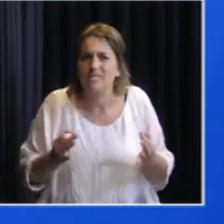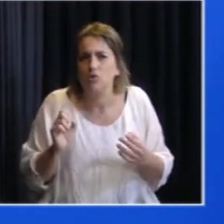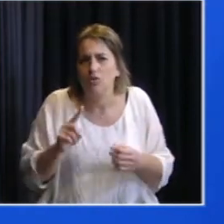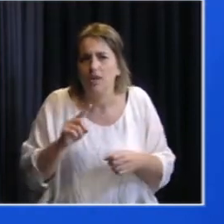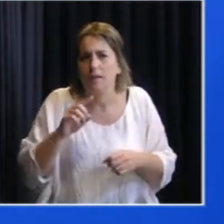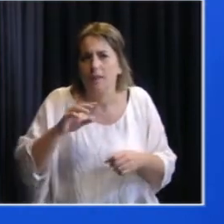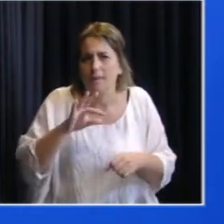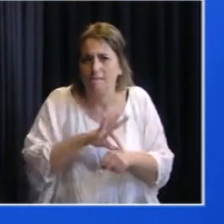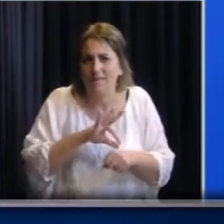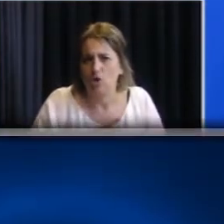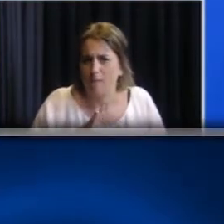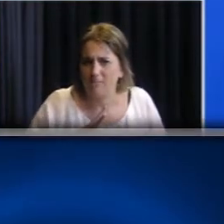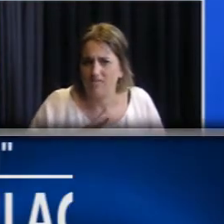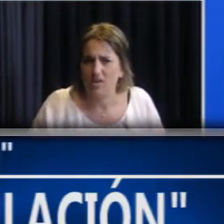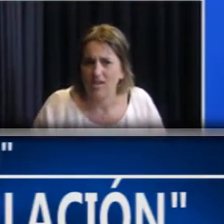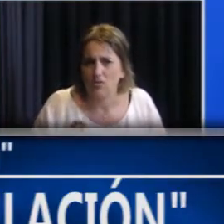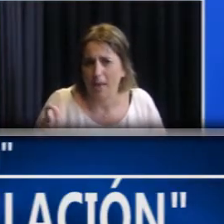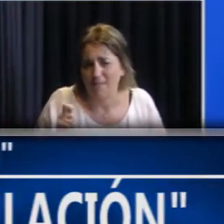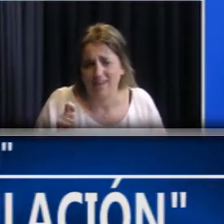yo te entendí la pregunta